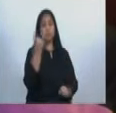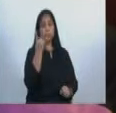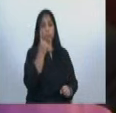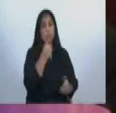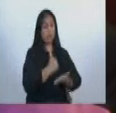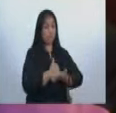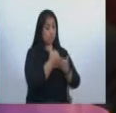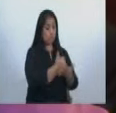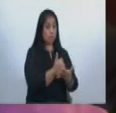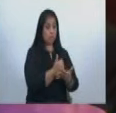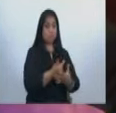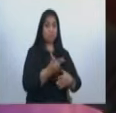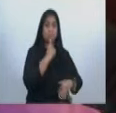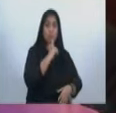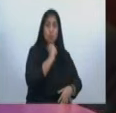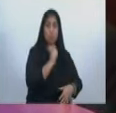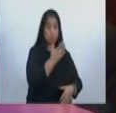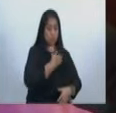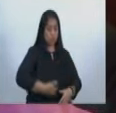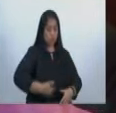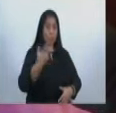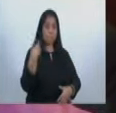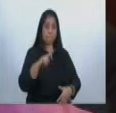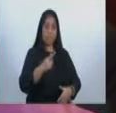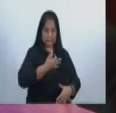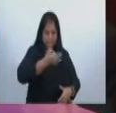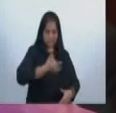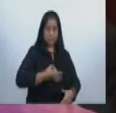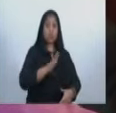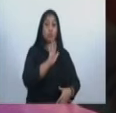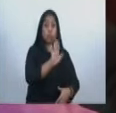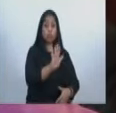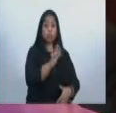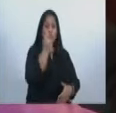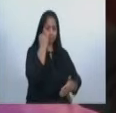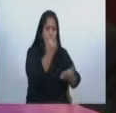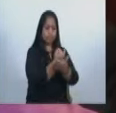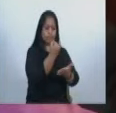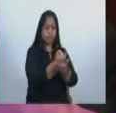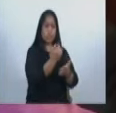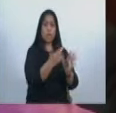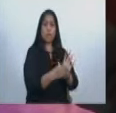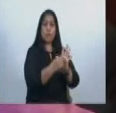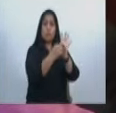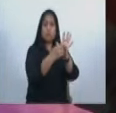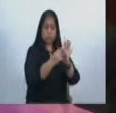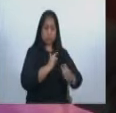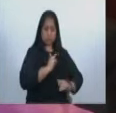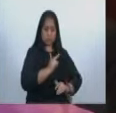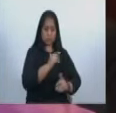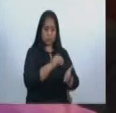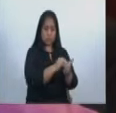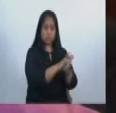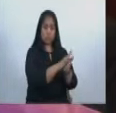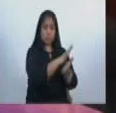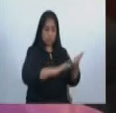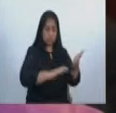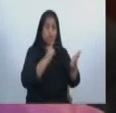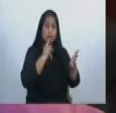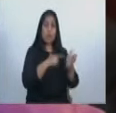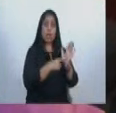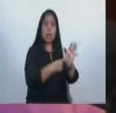colaborar más efectivamente con el gobierno para asegurar que sus investigaciones y propuestas sean sean consideradas en la